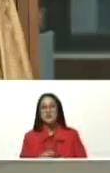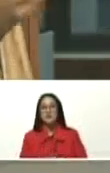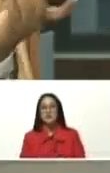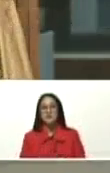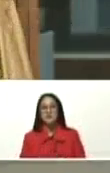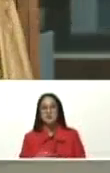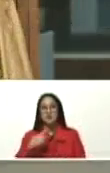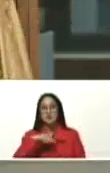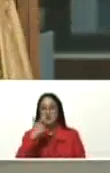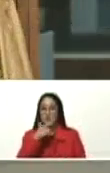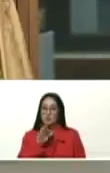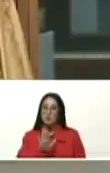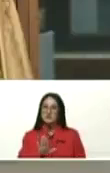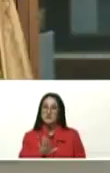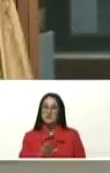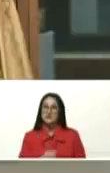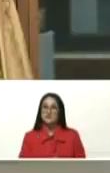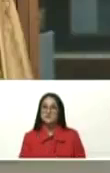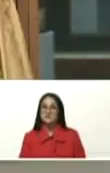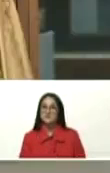Así somos y continuaremos a ser.